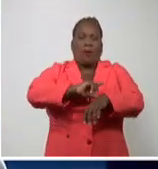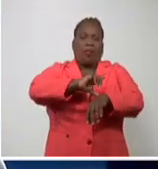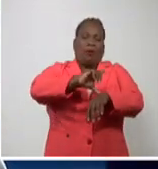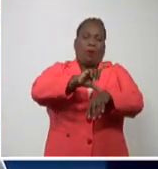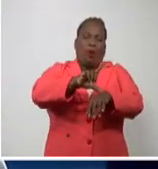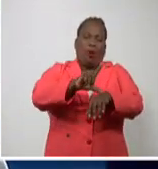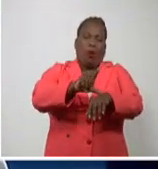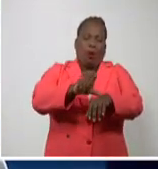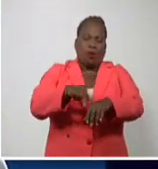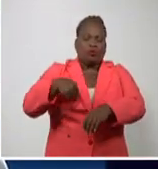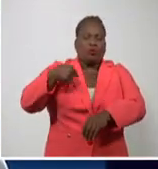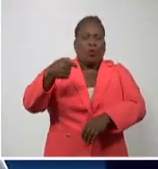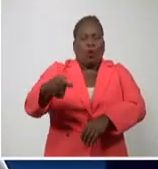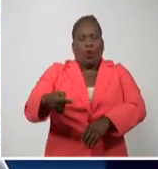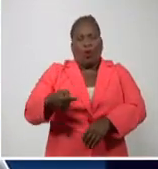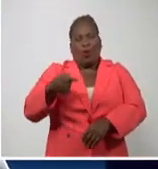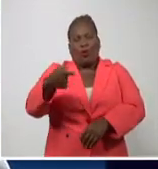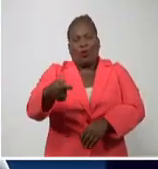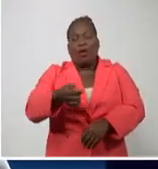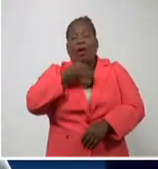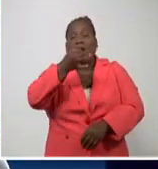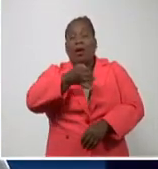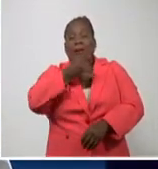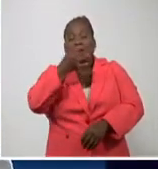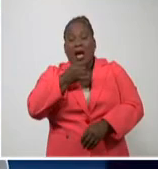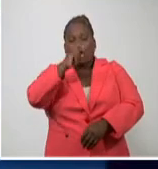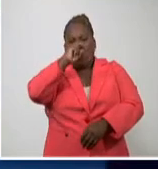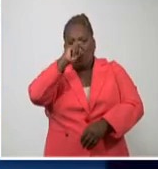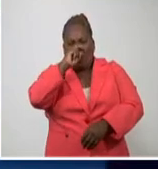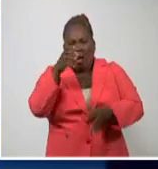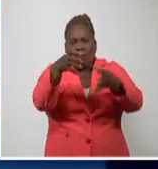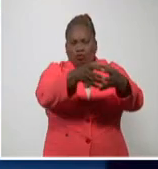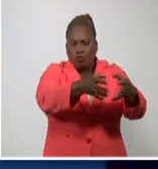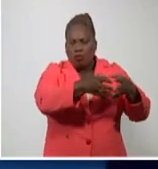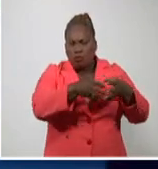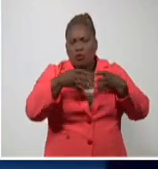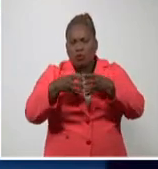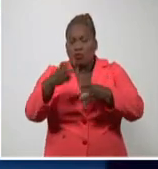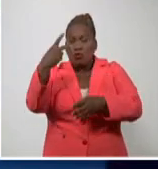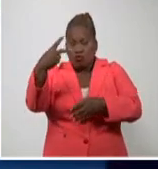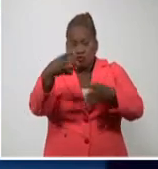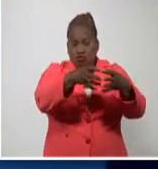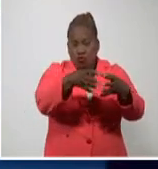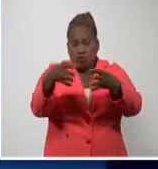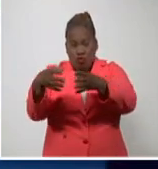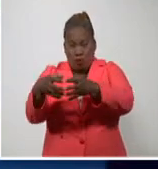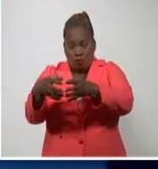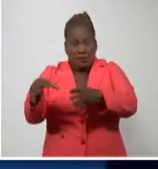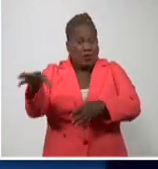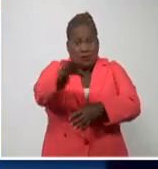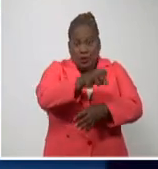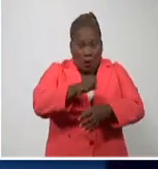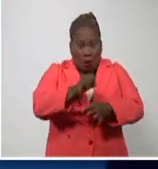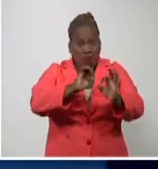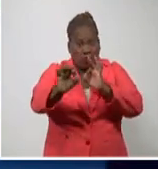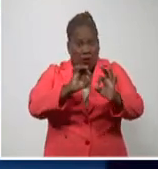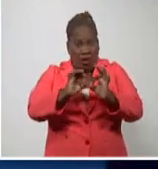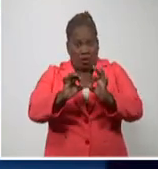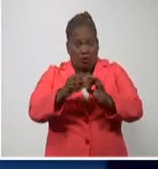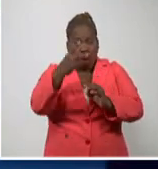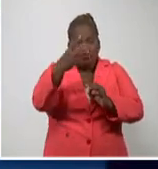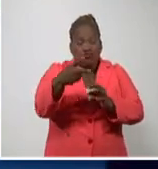diariamente dando por edades, porque hay dos grupos que tenemos, o sea, todos nos tenemos que proteger, pero hay